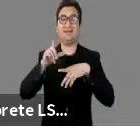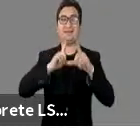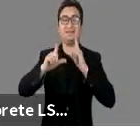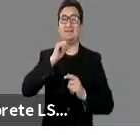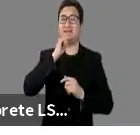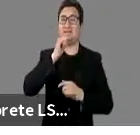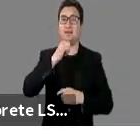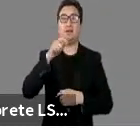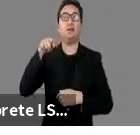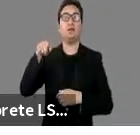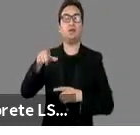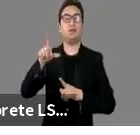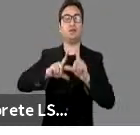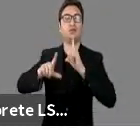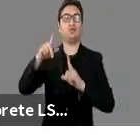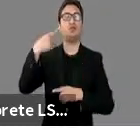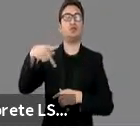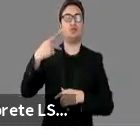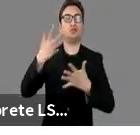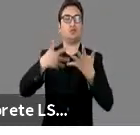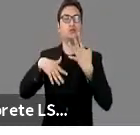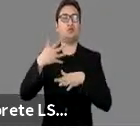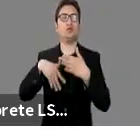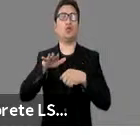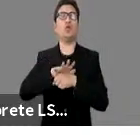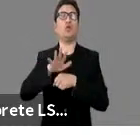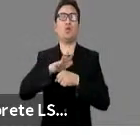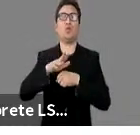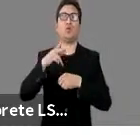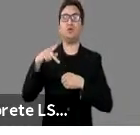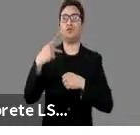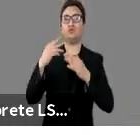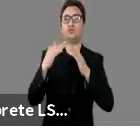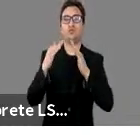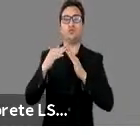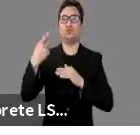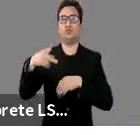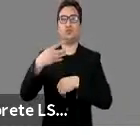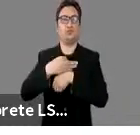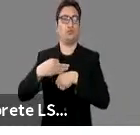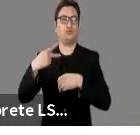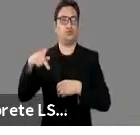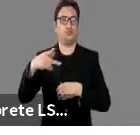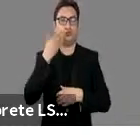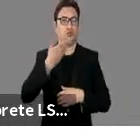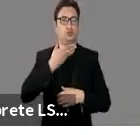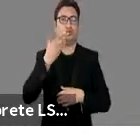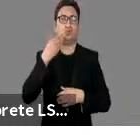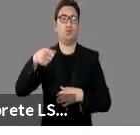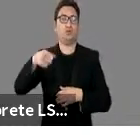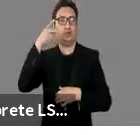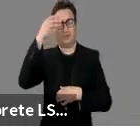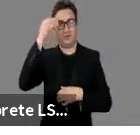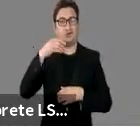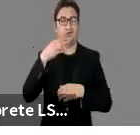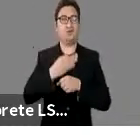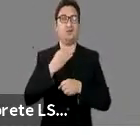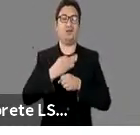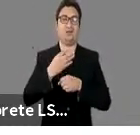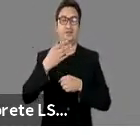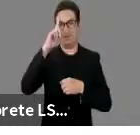sino que el lenguaje de señas era muy particular de la familia. Algo que aprendí muy bien de la señora